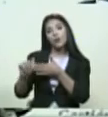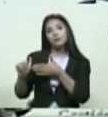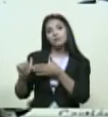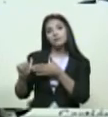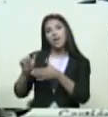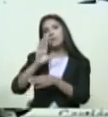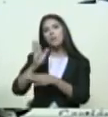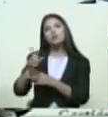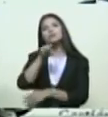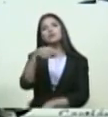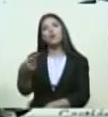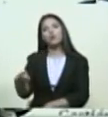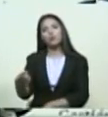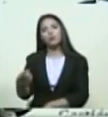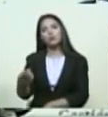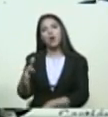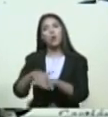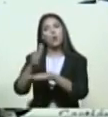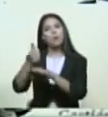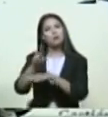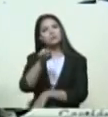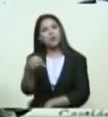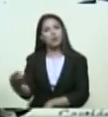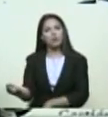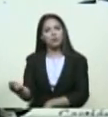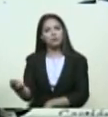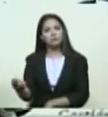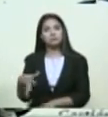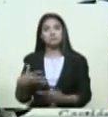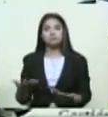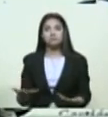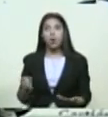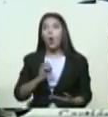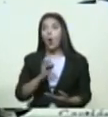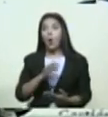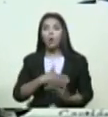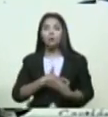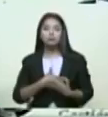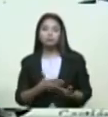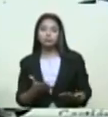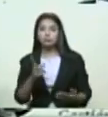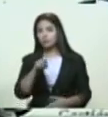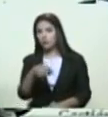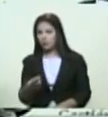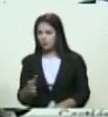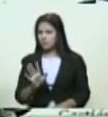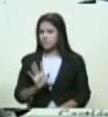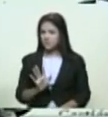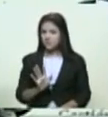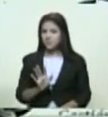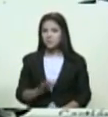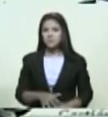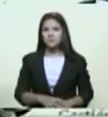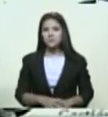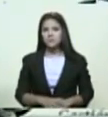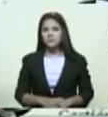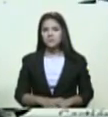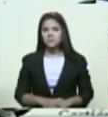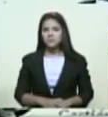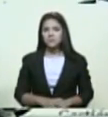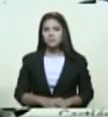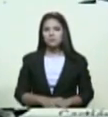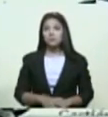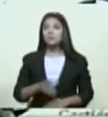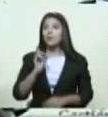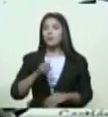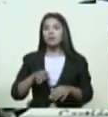o no imputar, el acusar o no acusar, el sobreseer o no sobreseer, incluso voy más allá, hasta